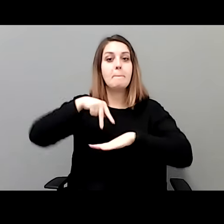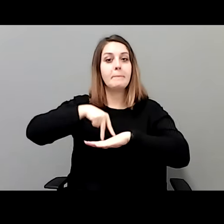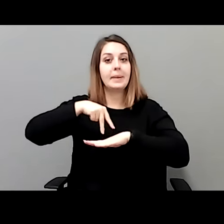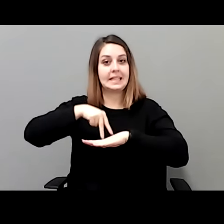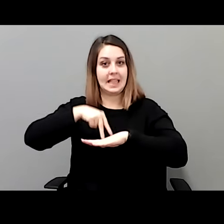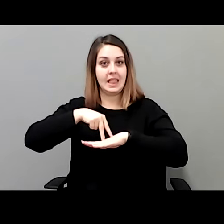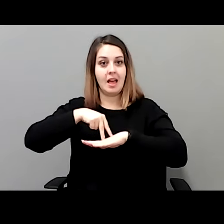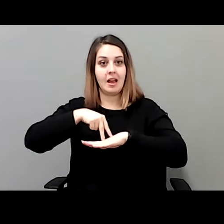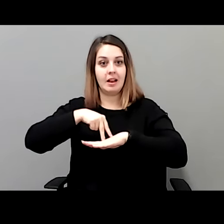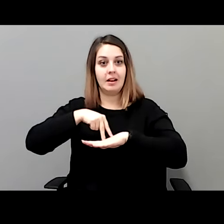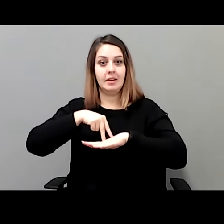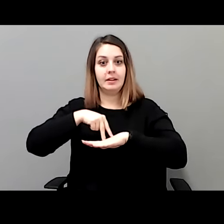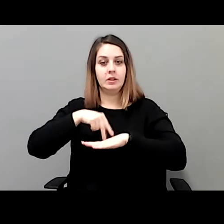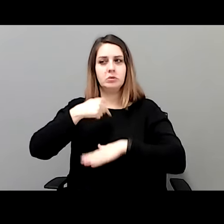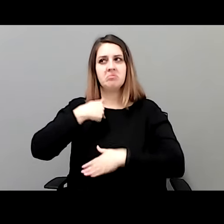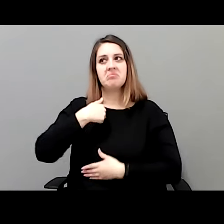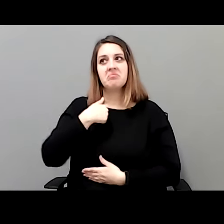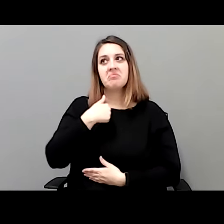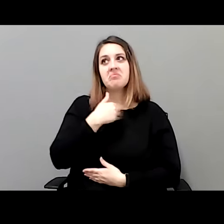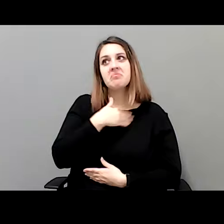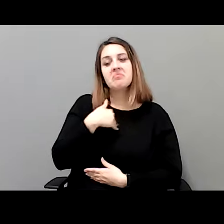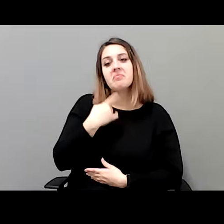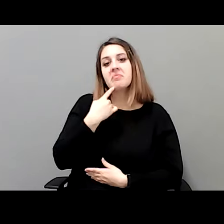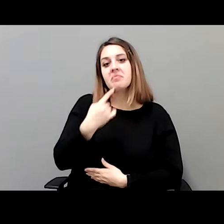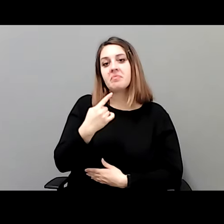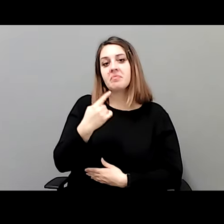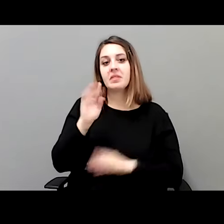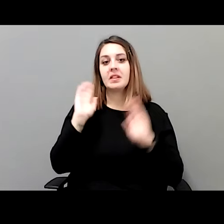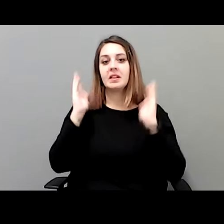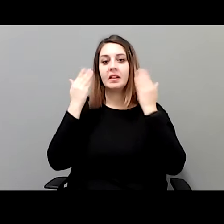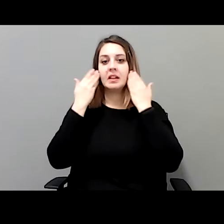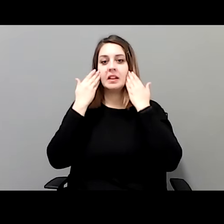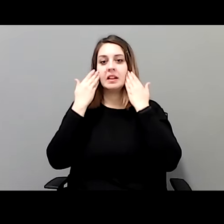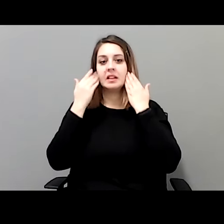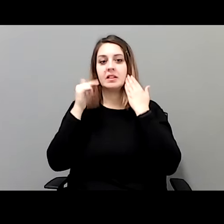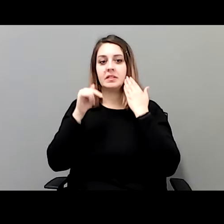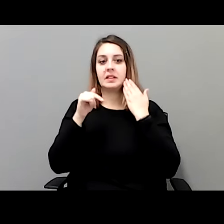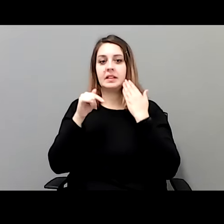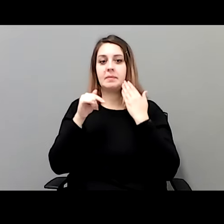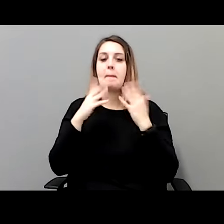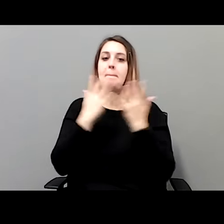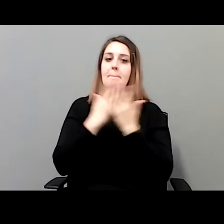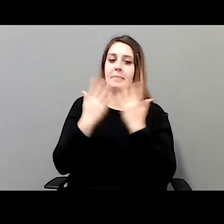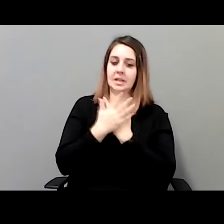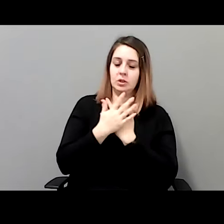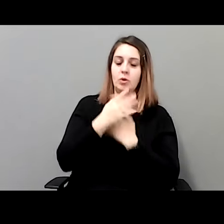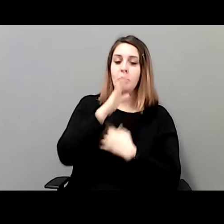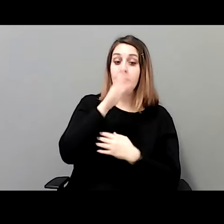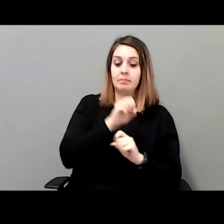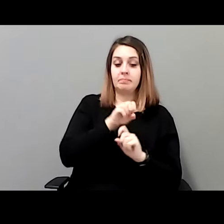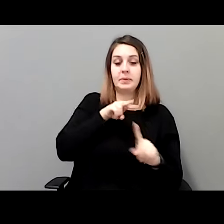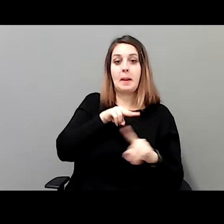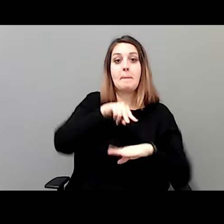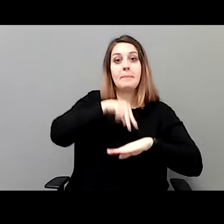presencial. Yo diría que es un Congreso mixto este año. Por una parte presencial, porque cuando se empezó a